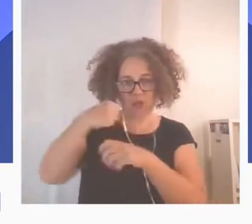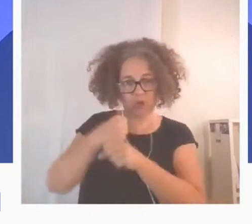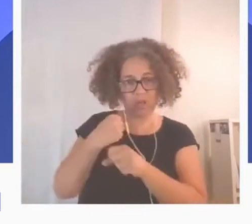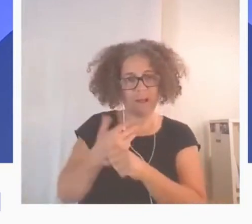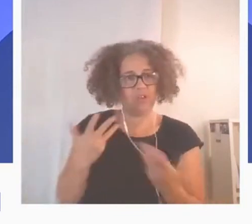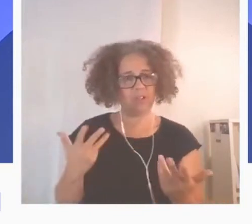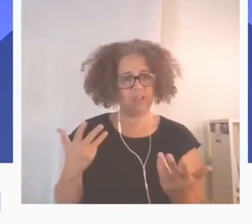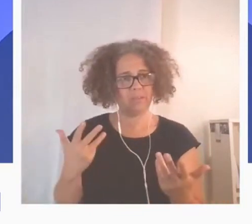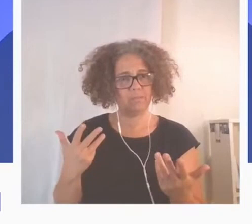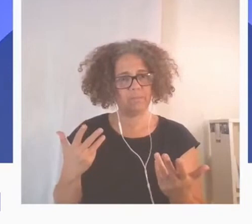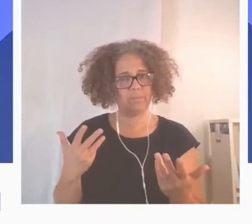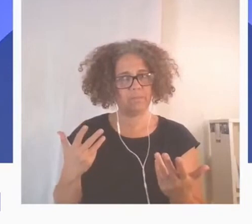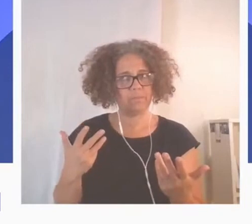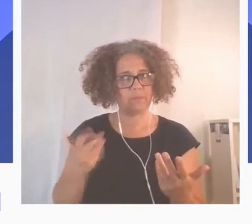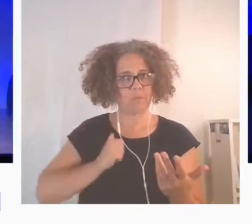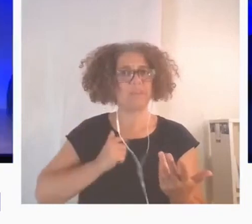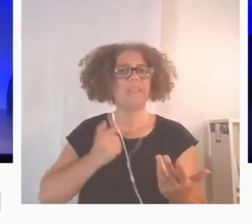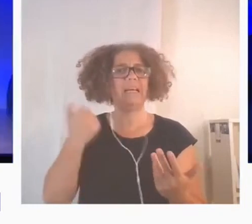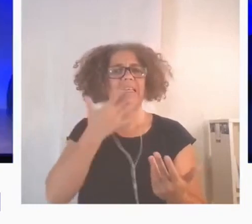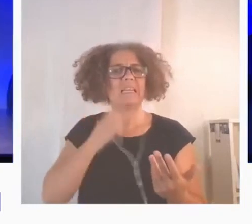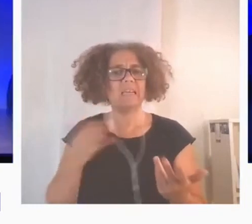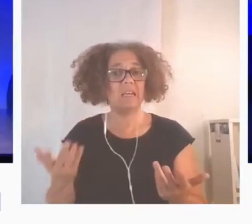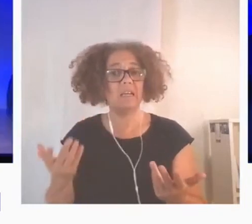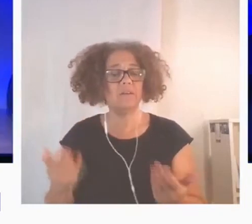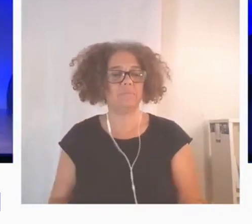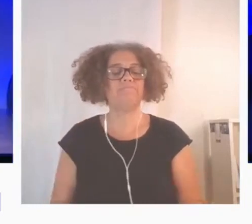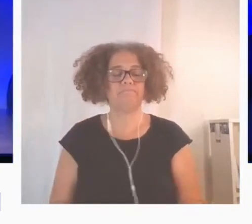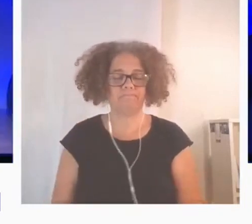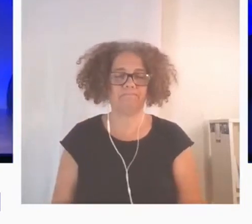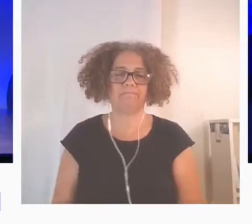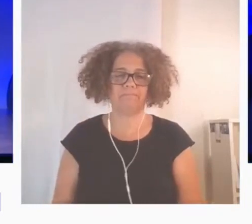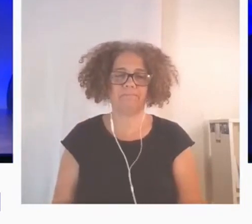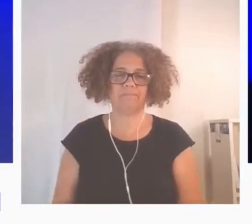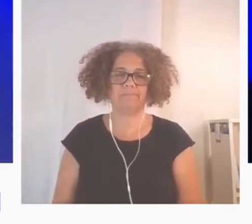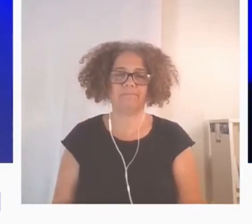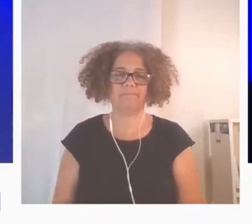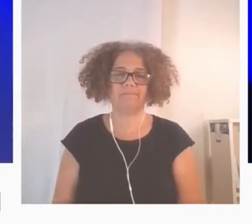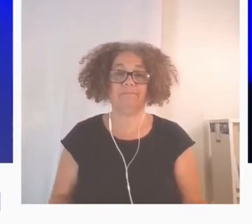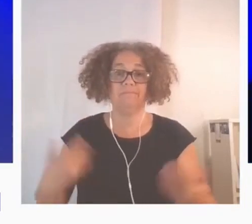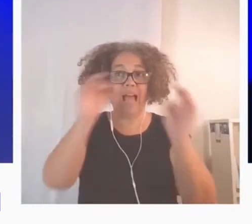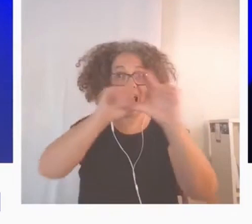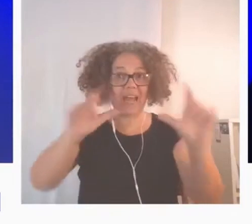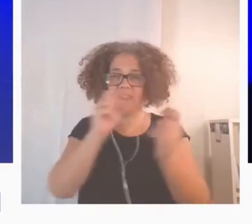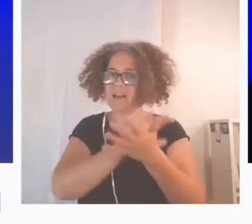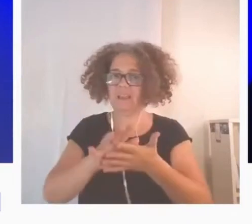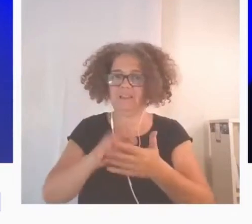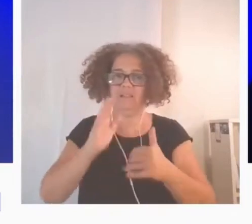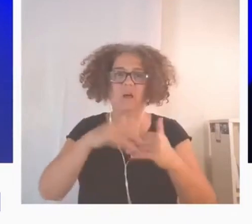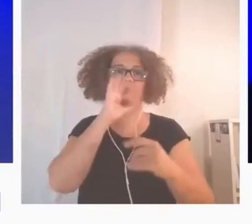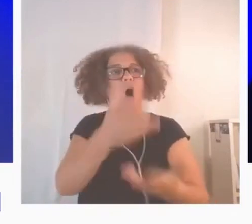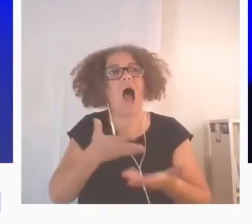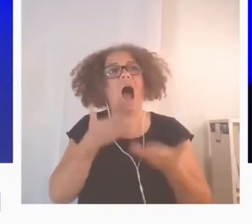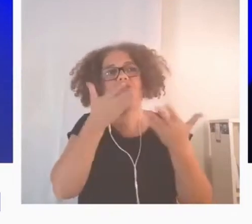que podemos beneficiarnos? Pues mira, a la agencia se lo damos gratis por el hecho de ayudarla, por ayudar a